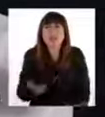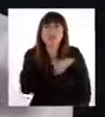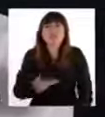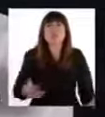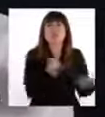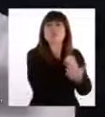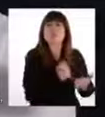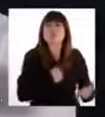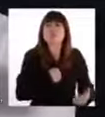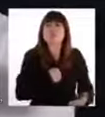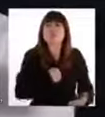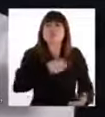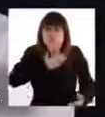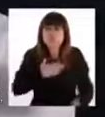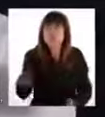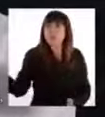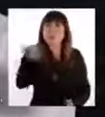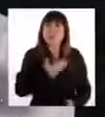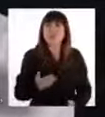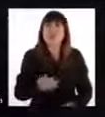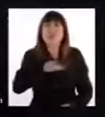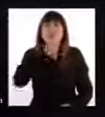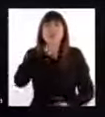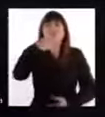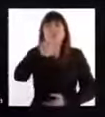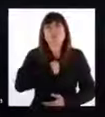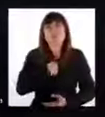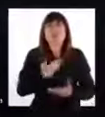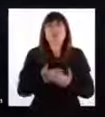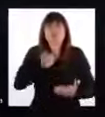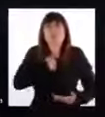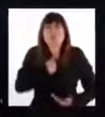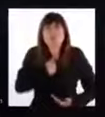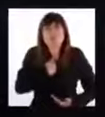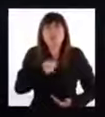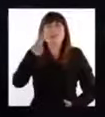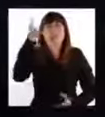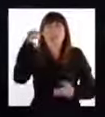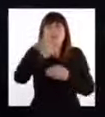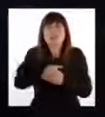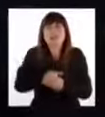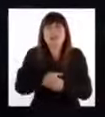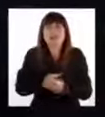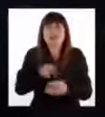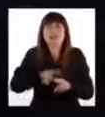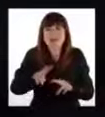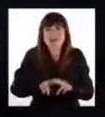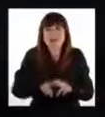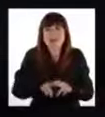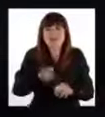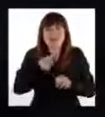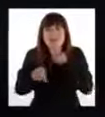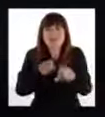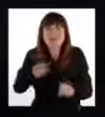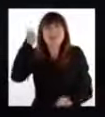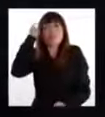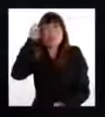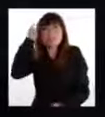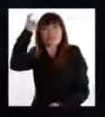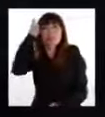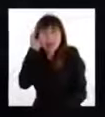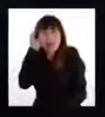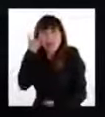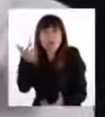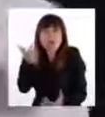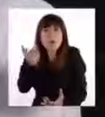por el contrario yo quiero que ustedes me utilicen a mí para que en esta primera vuelta defendamos lo que creemos lo que pensamos